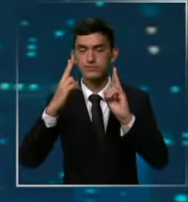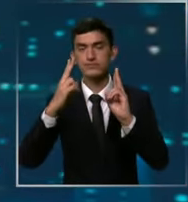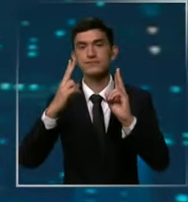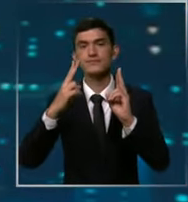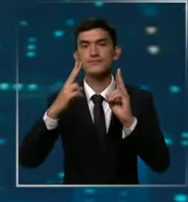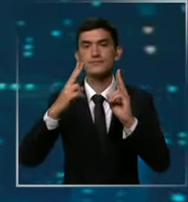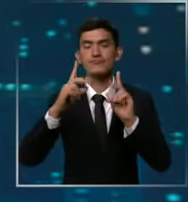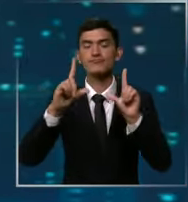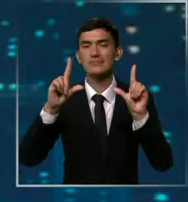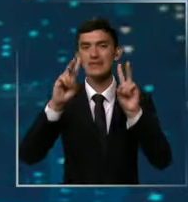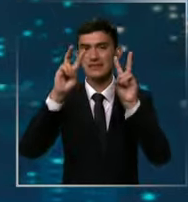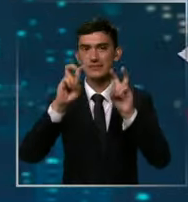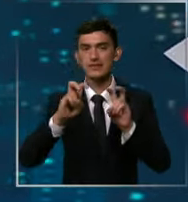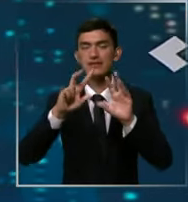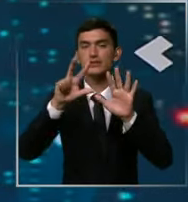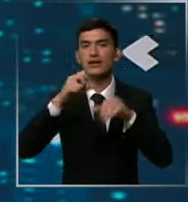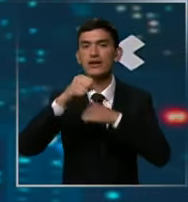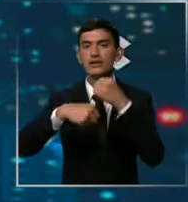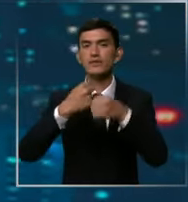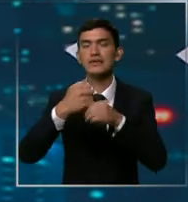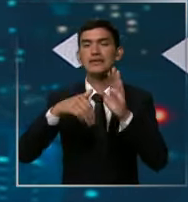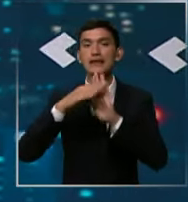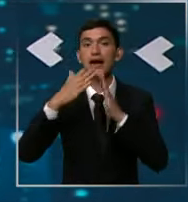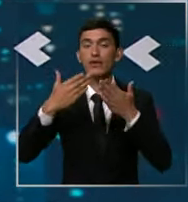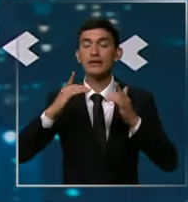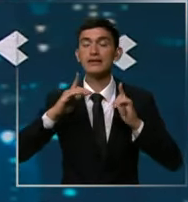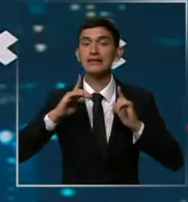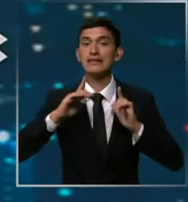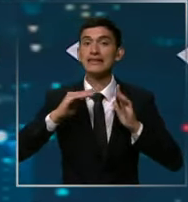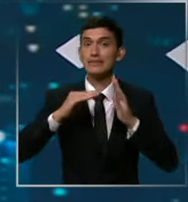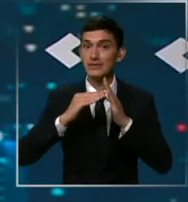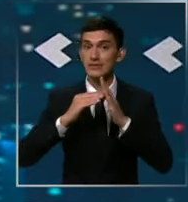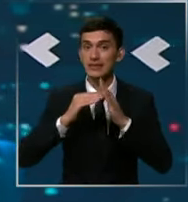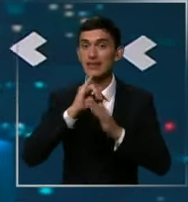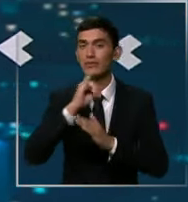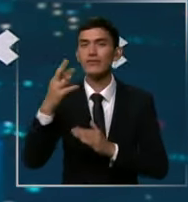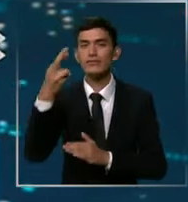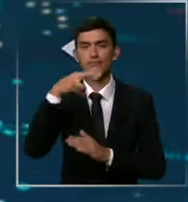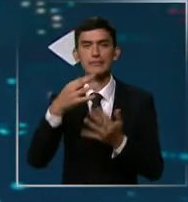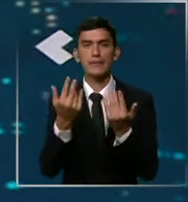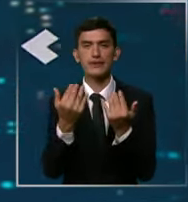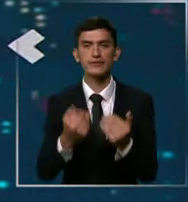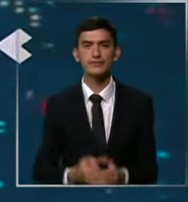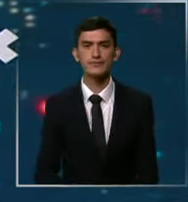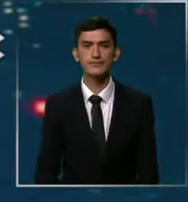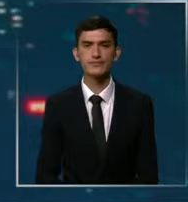18 años. Momento de hacer una pausa, pero ya estamos de regreso, espérenos.